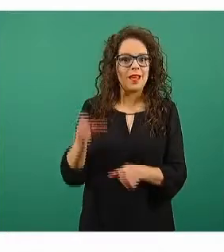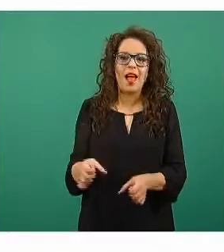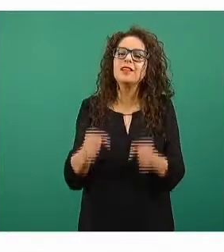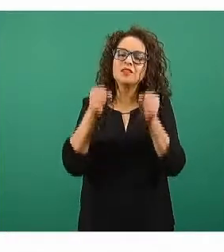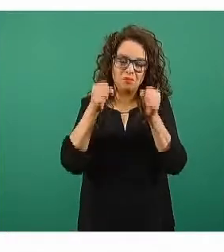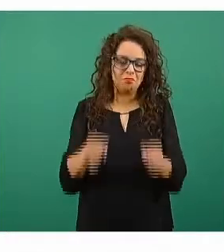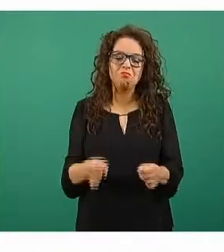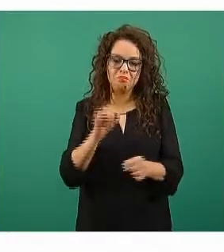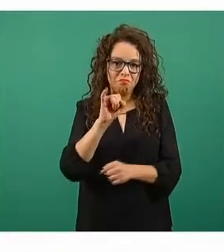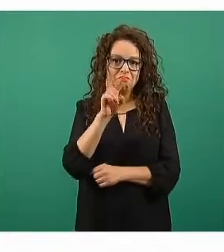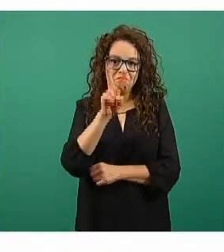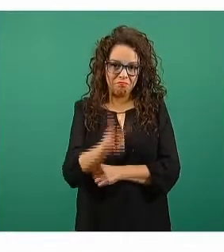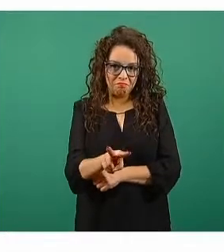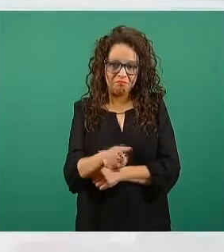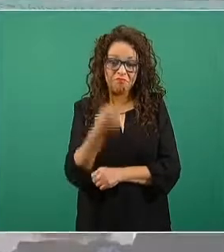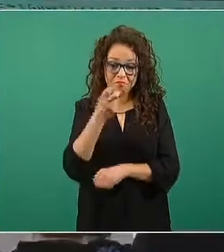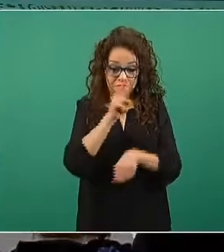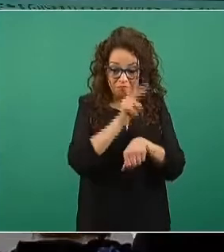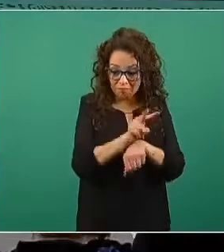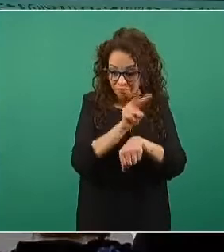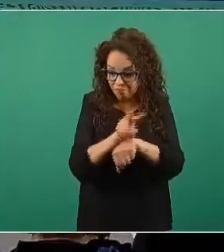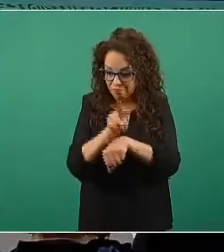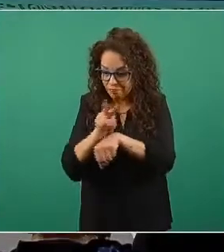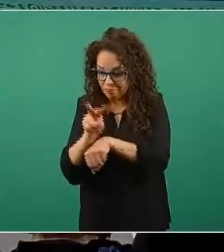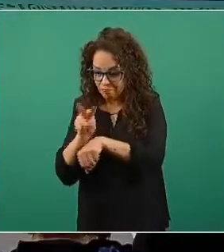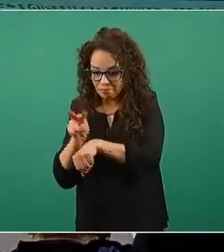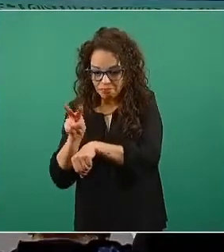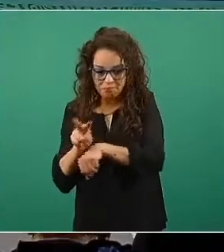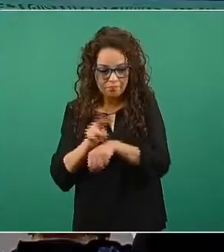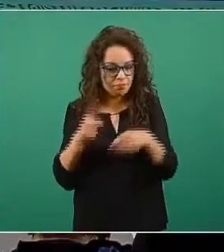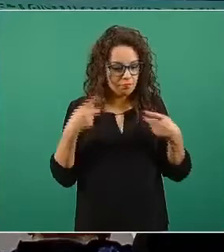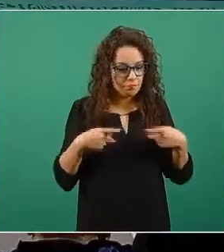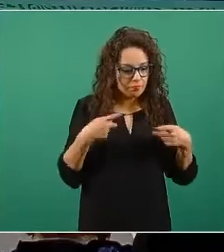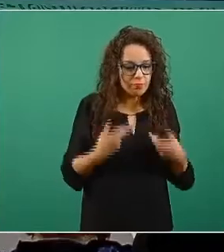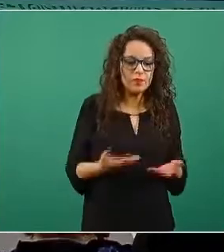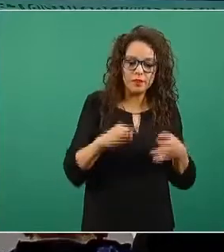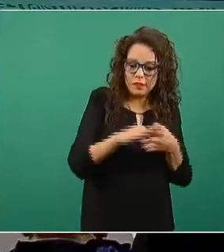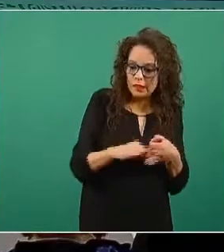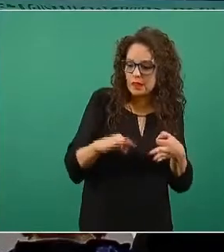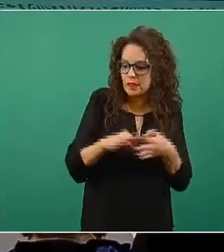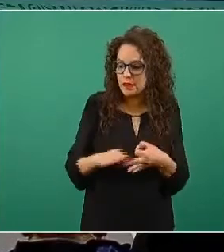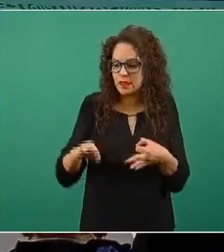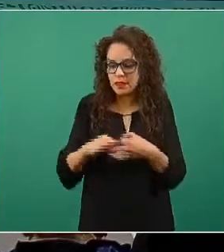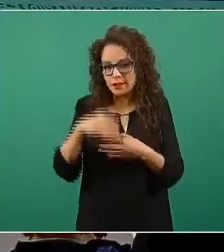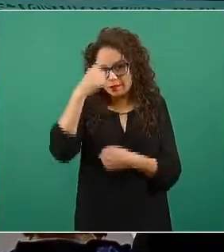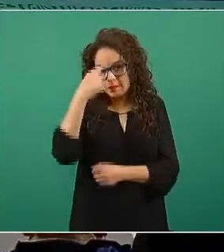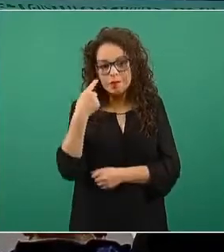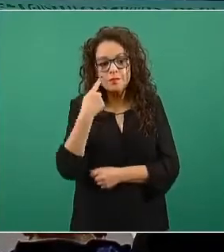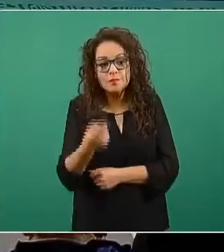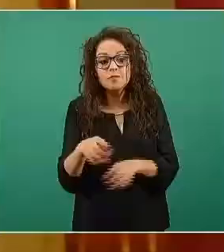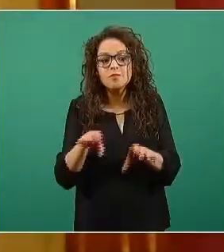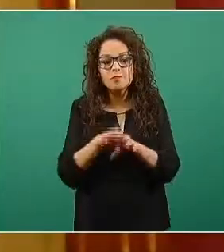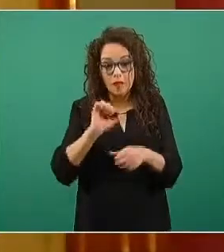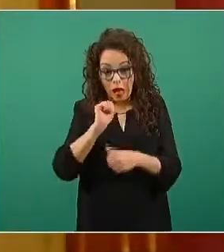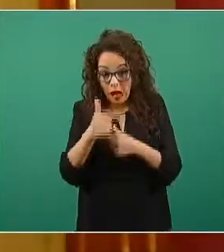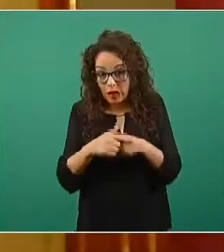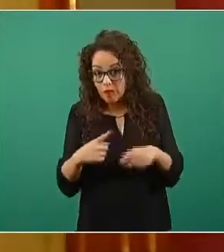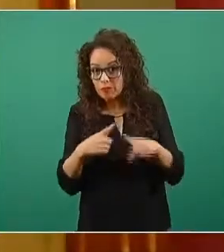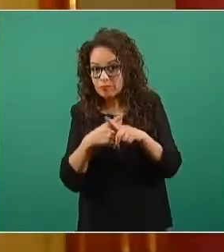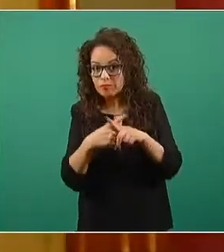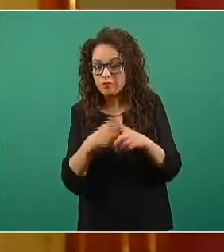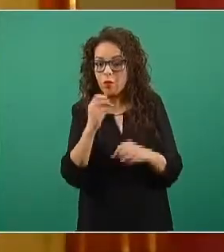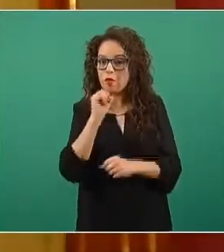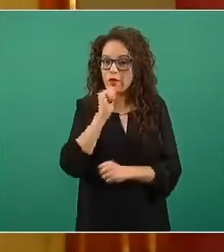lo tanto esta vigilancia que se hace de manera continua, pues evidentemente nos habla que es una